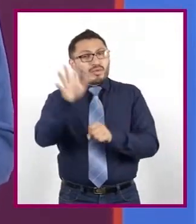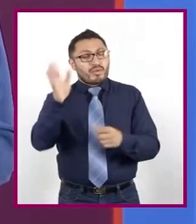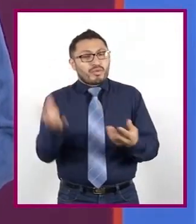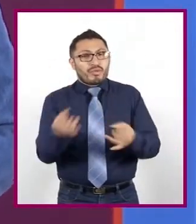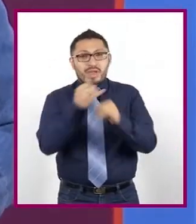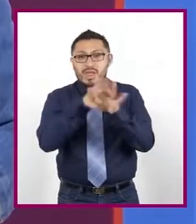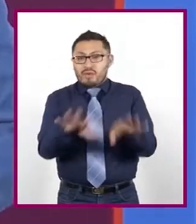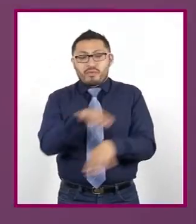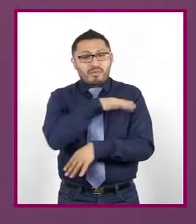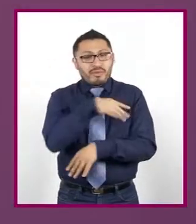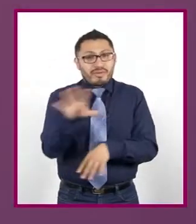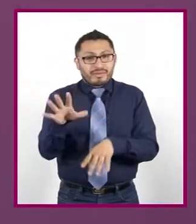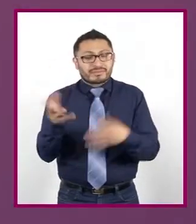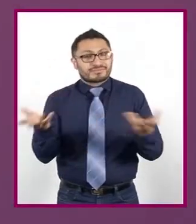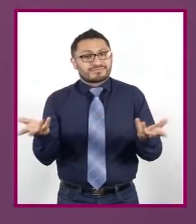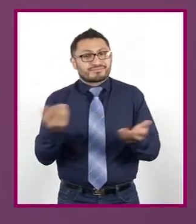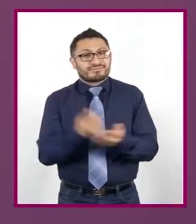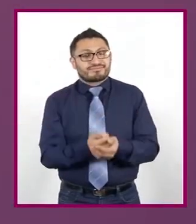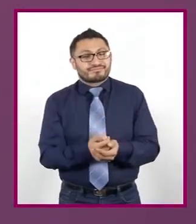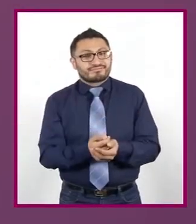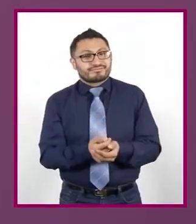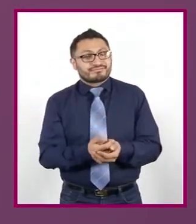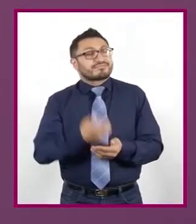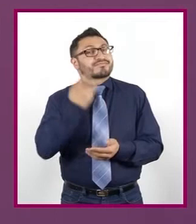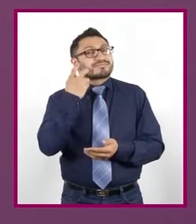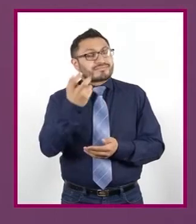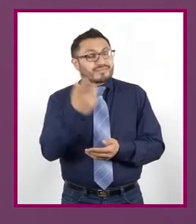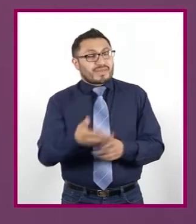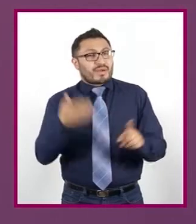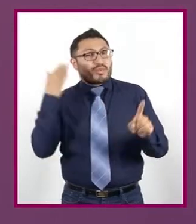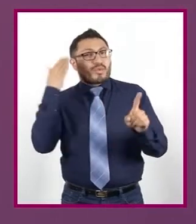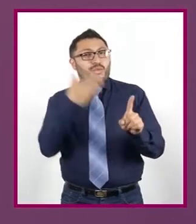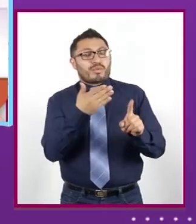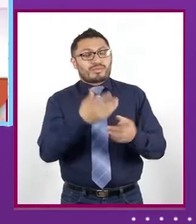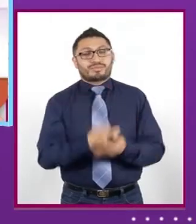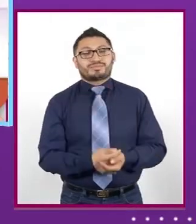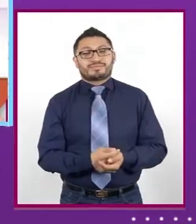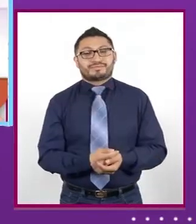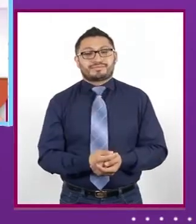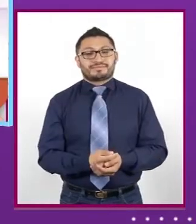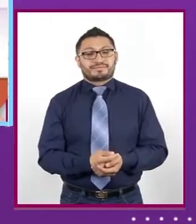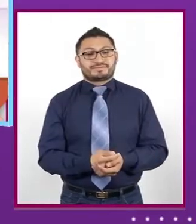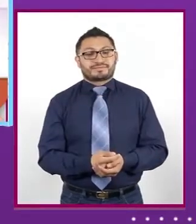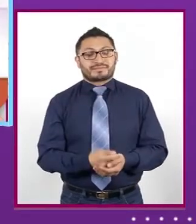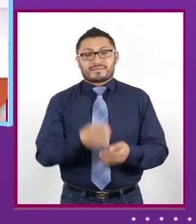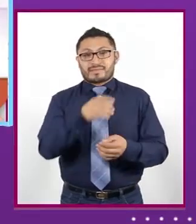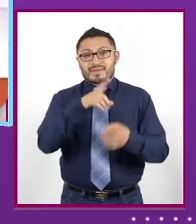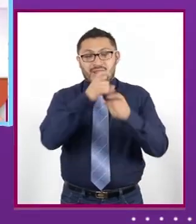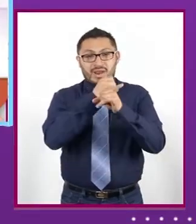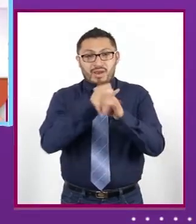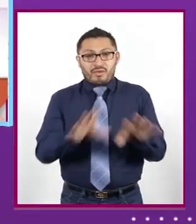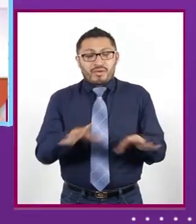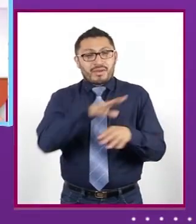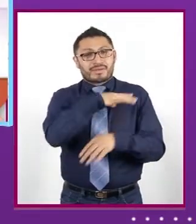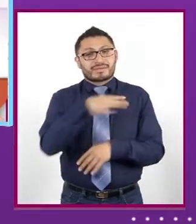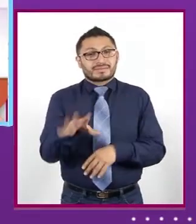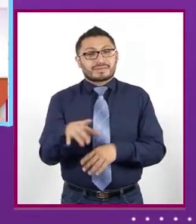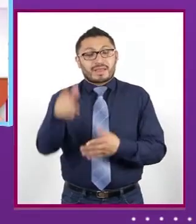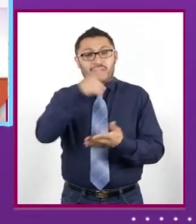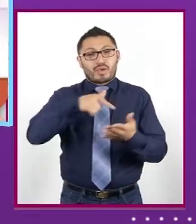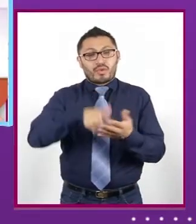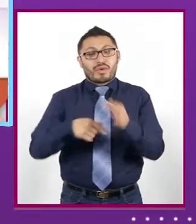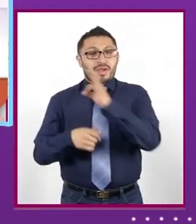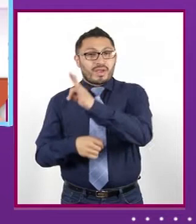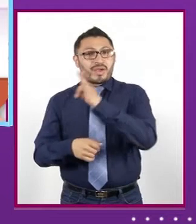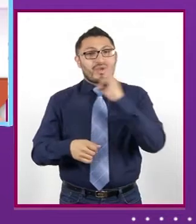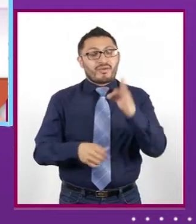datos generales? Justo vamos a enfocarnos a ello. Datos generales. Lugar y